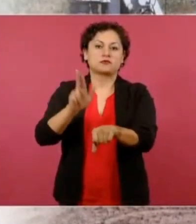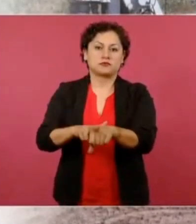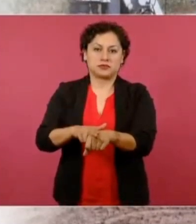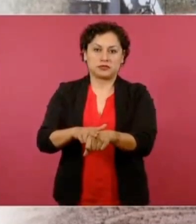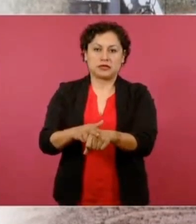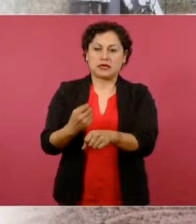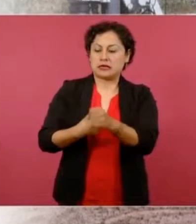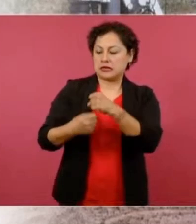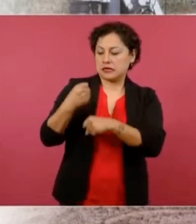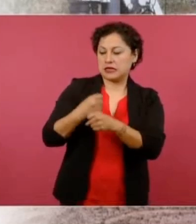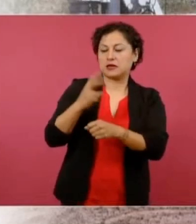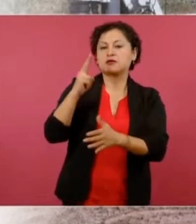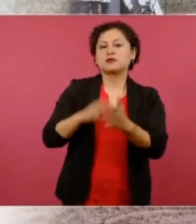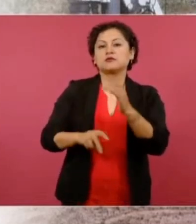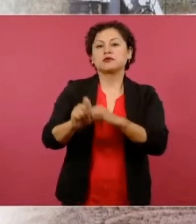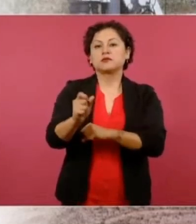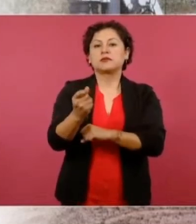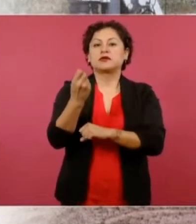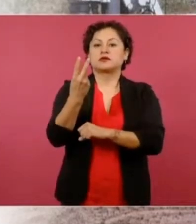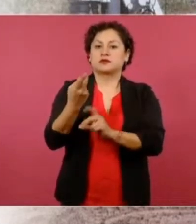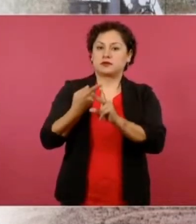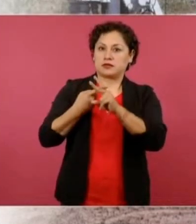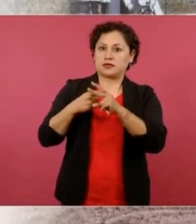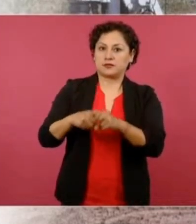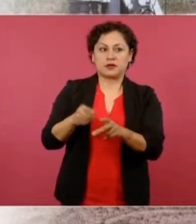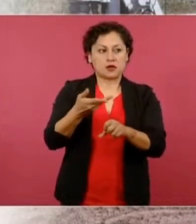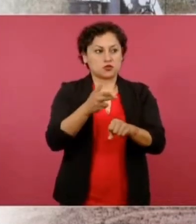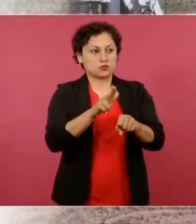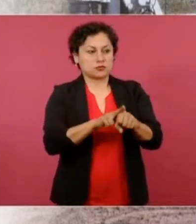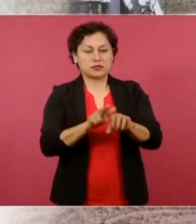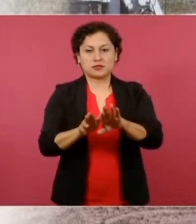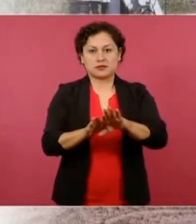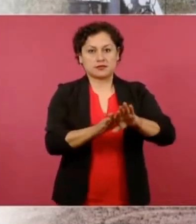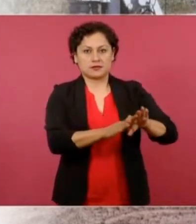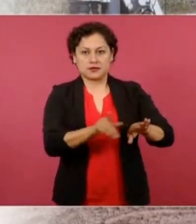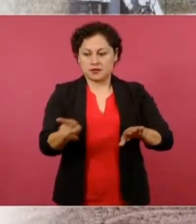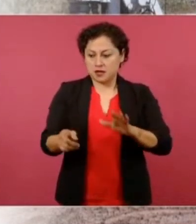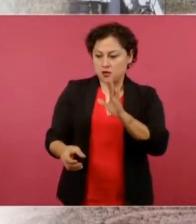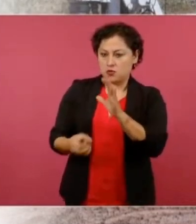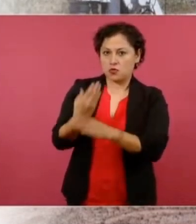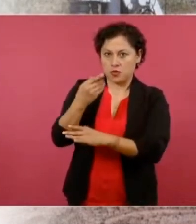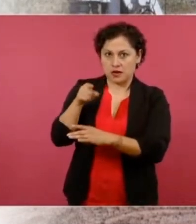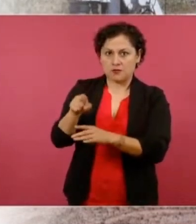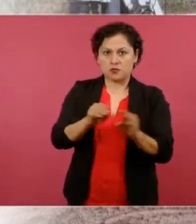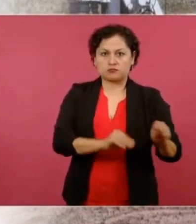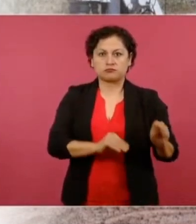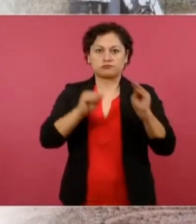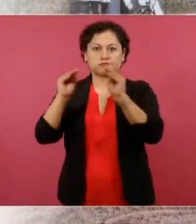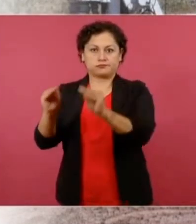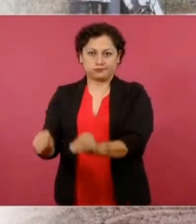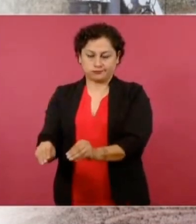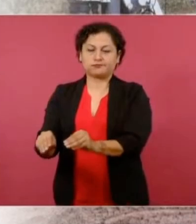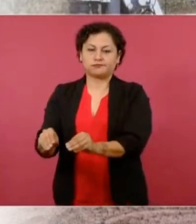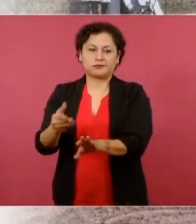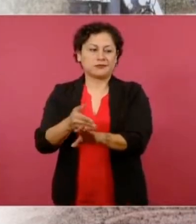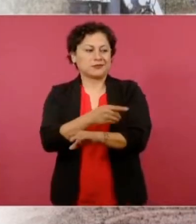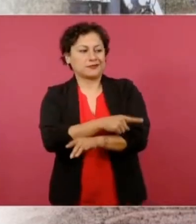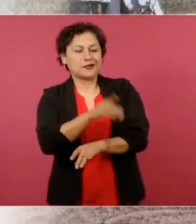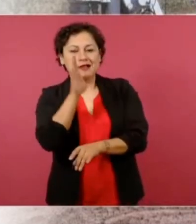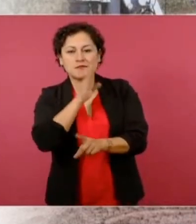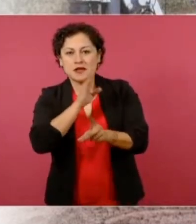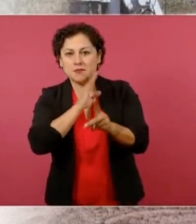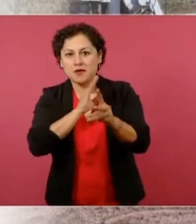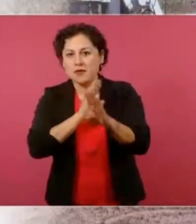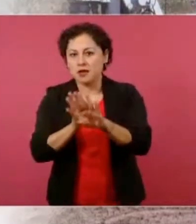del 2022 para la sustitución de este hospital que tenía estos dictámenes y observaciones de las comisiones de vigilancia del